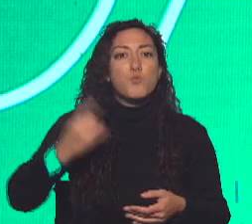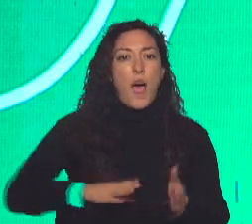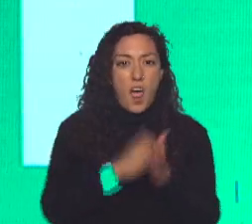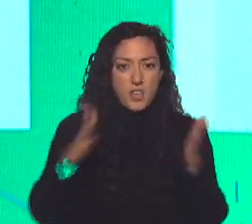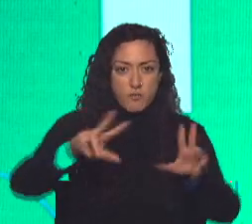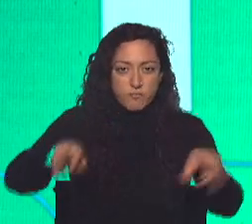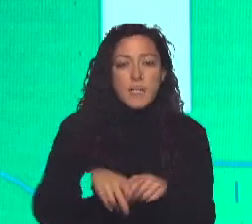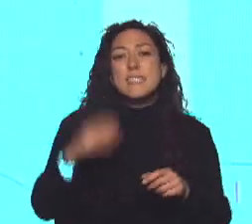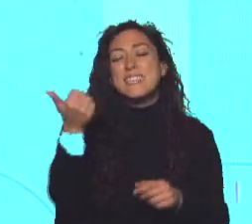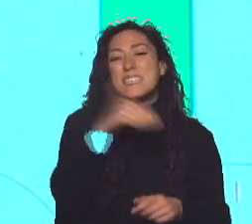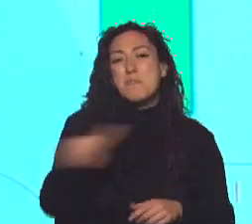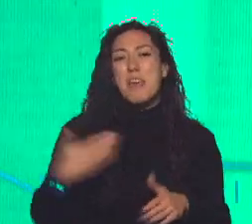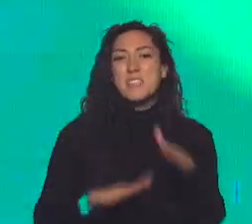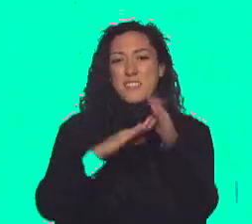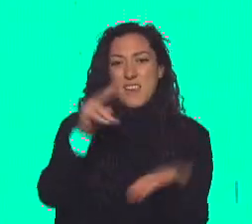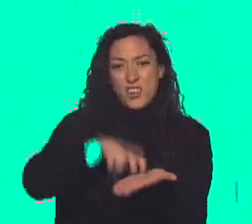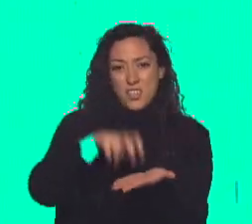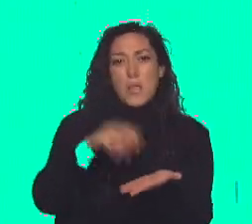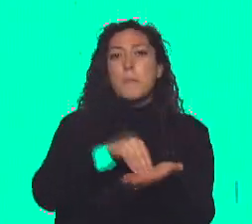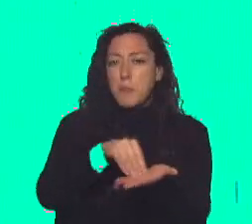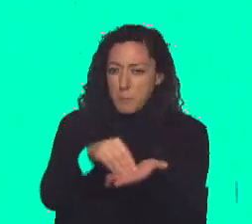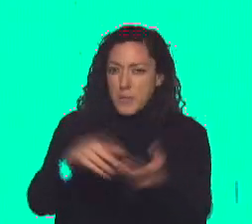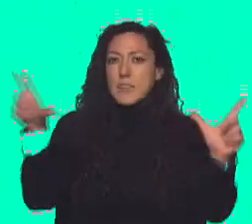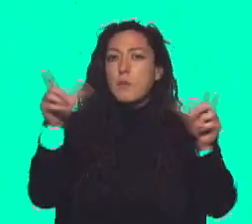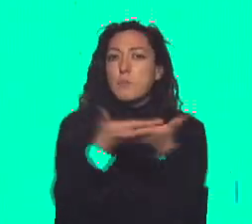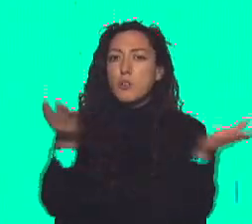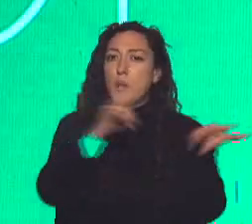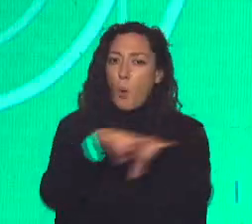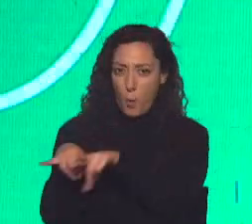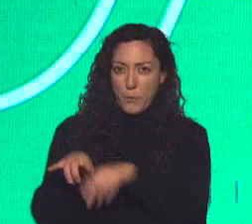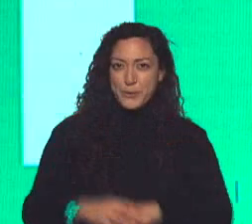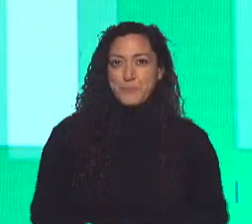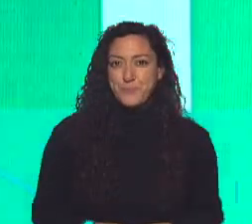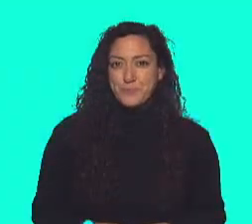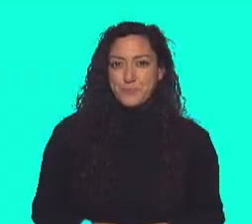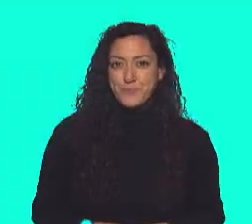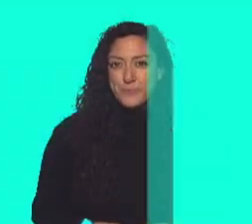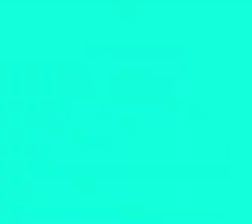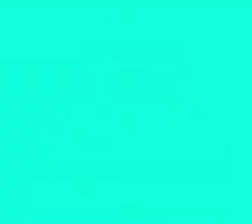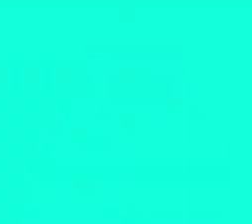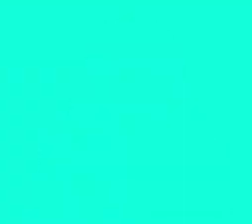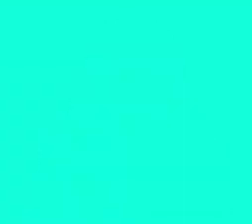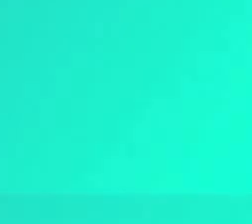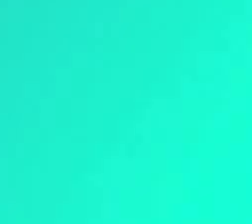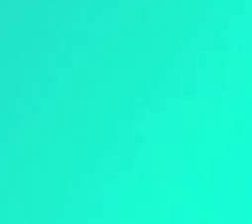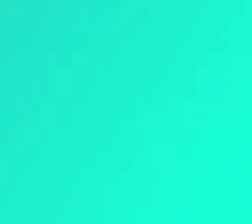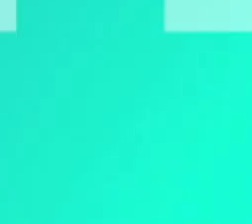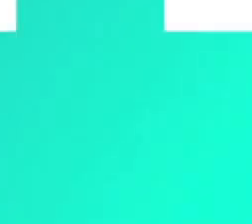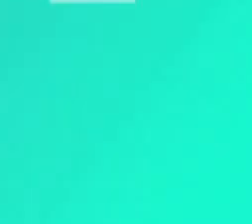A las 18:30, la edición central. Más noticias, tvpublica.com.ar.